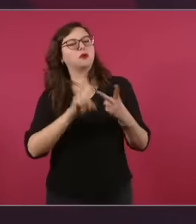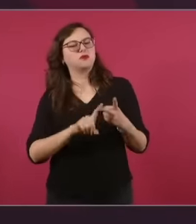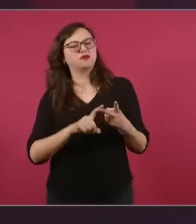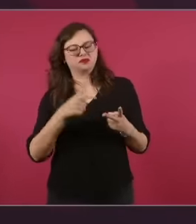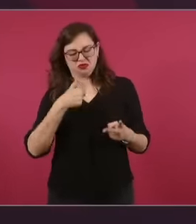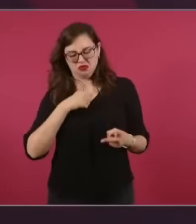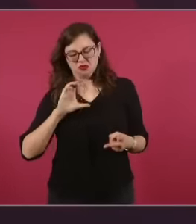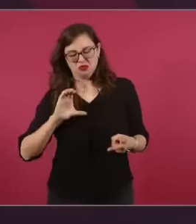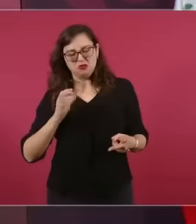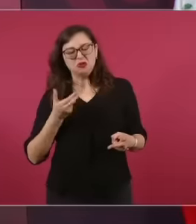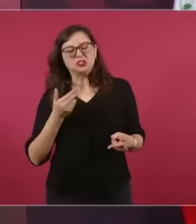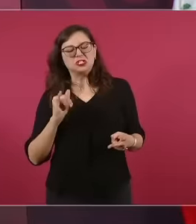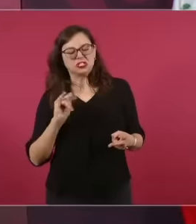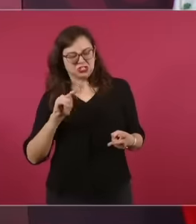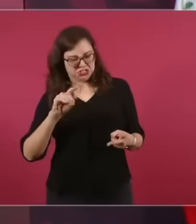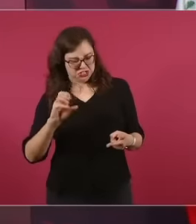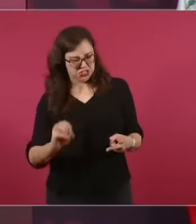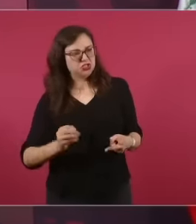tabasqueño.